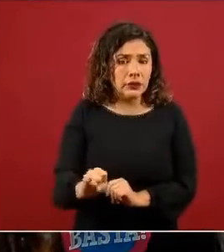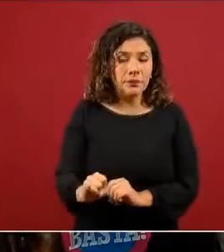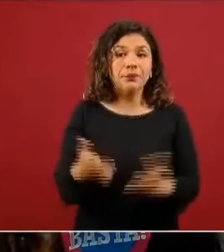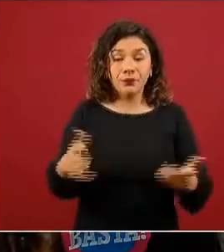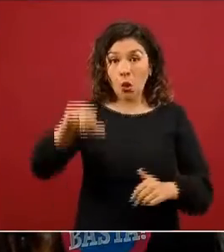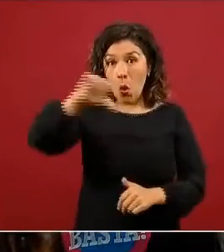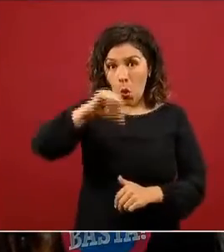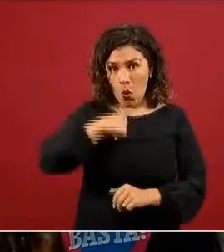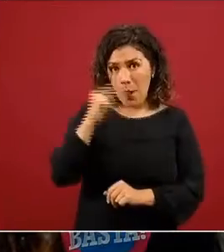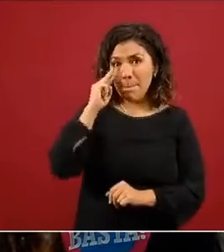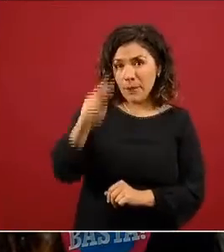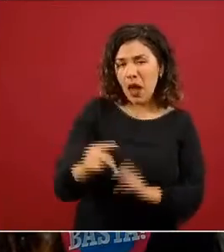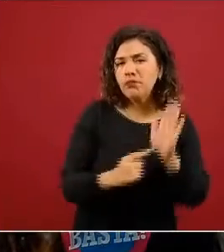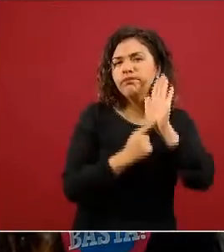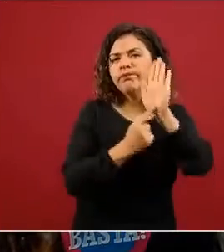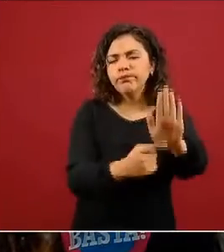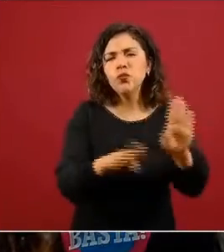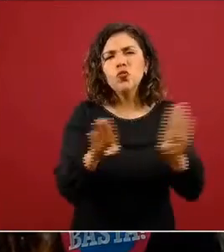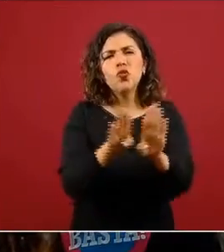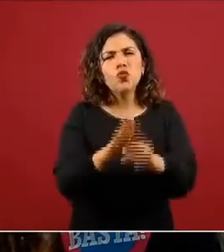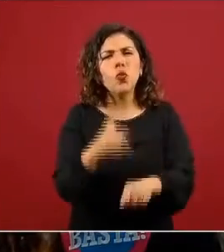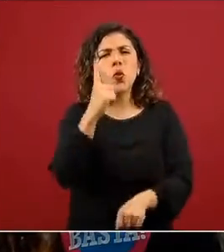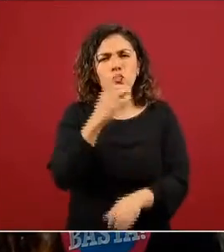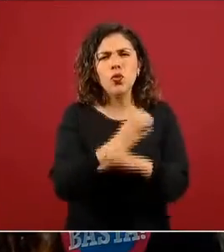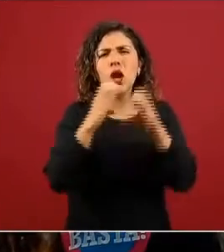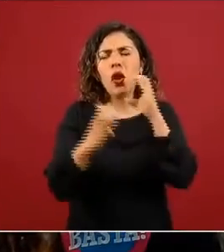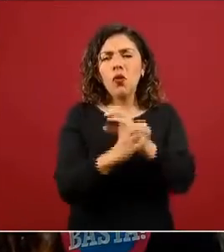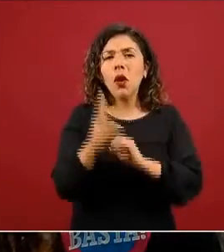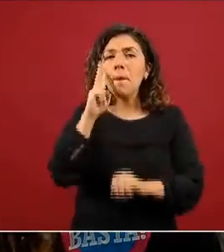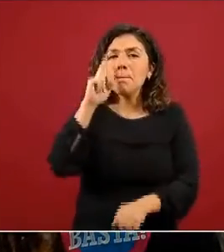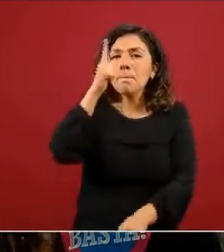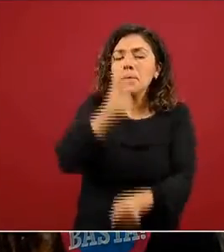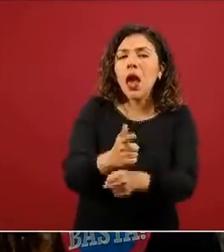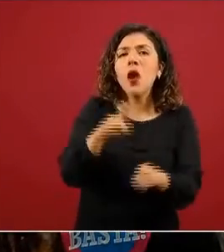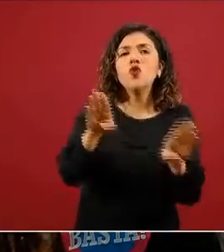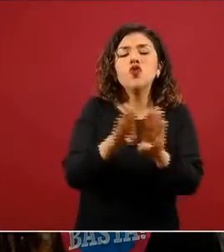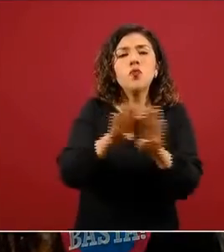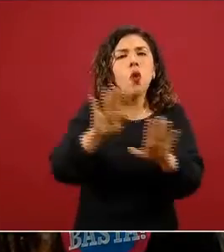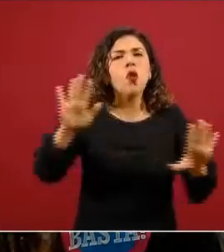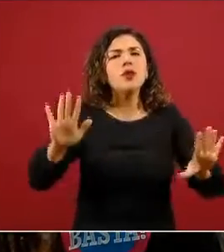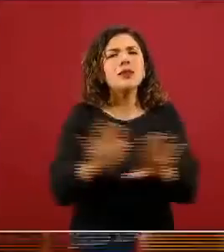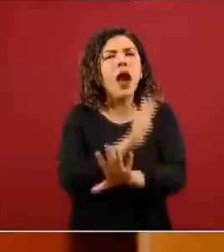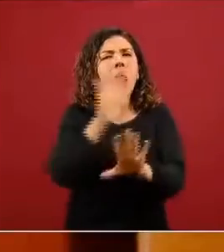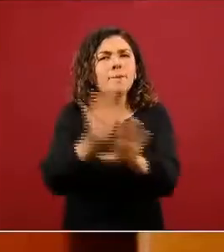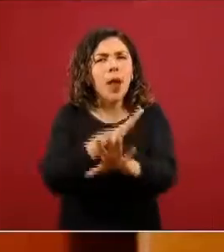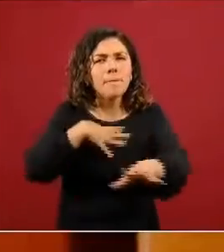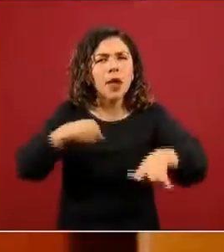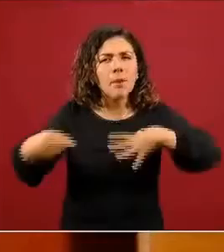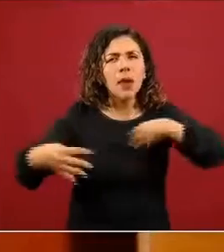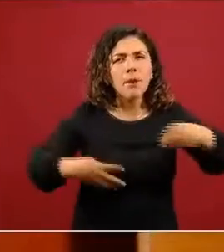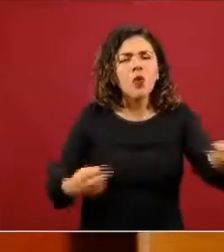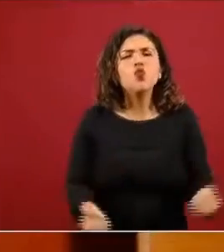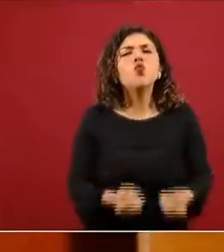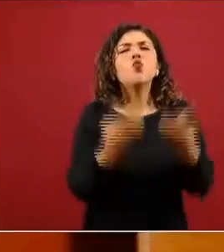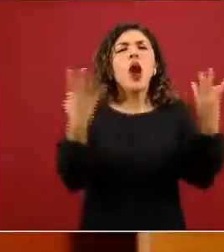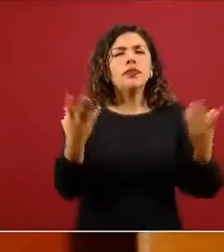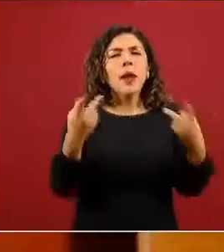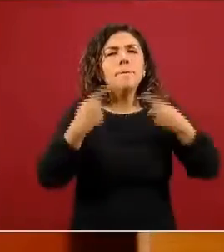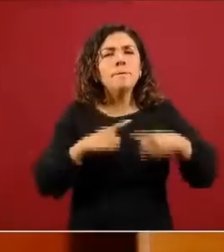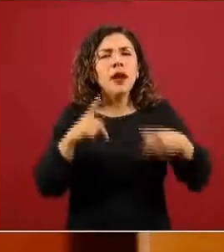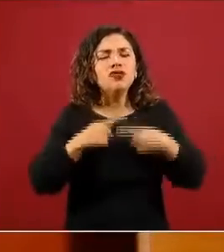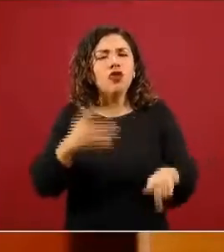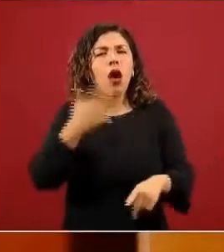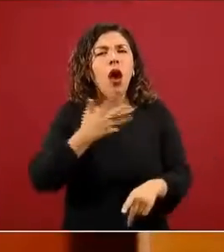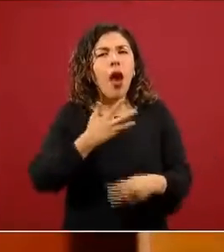una situación que ilustra cómo el cambio en el estado epidémico, es decir, la cantidad de casos